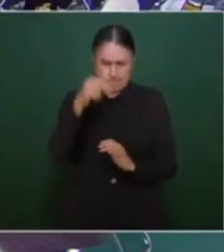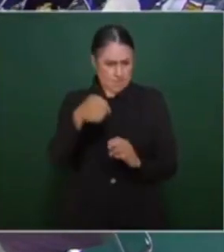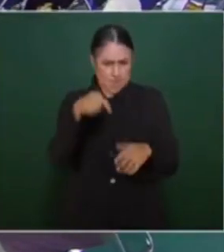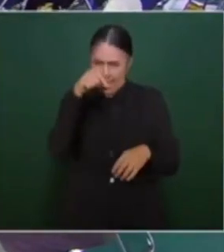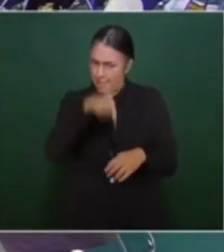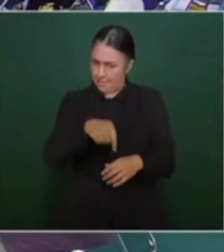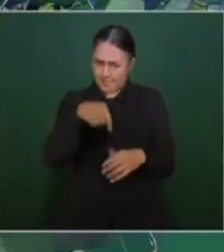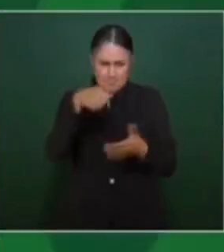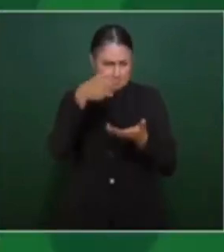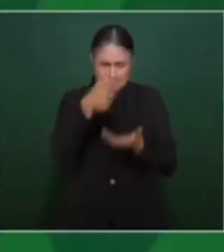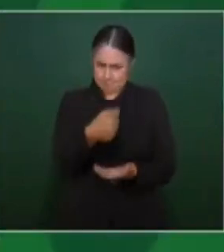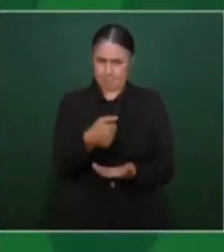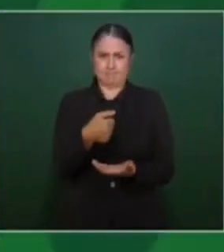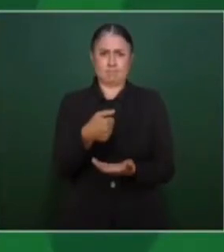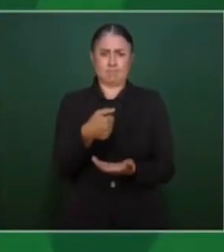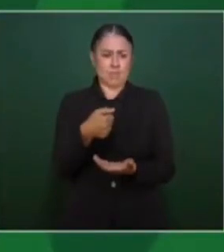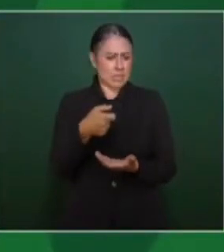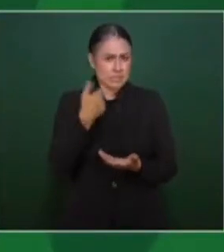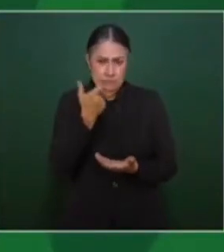baches.